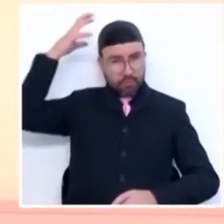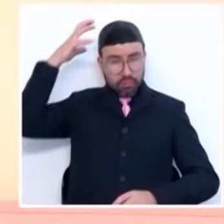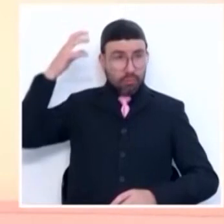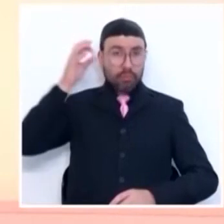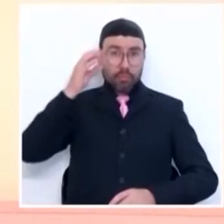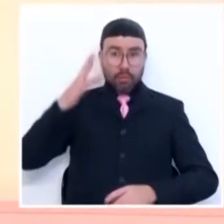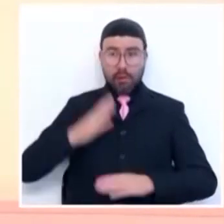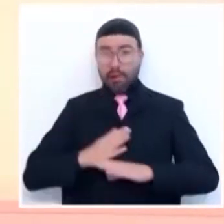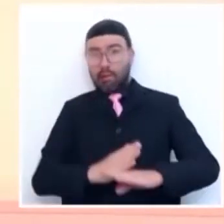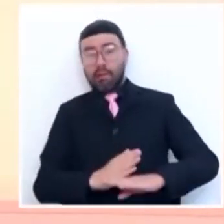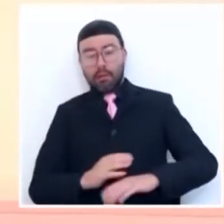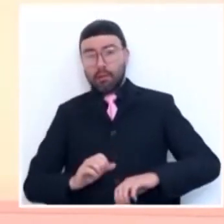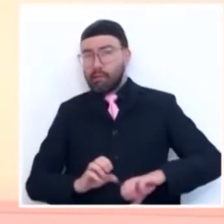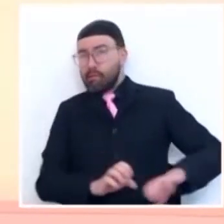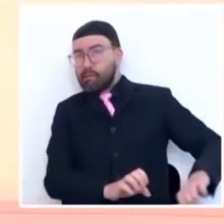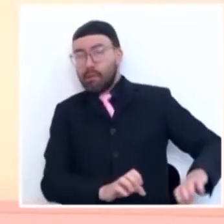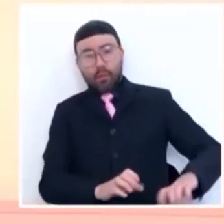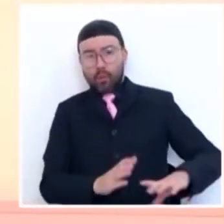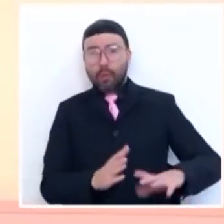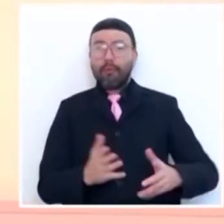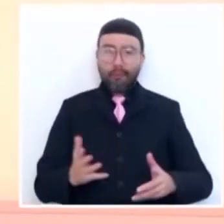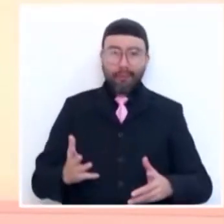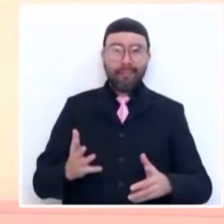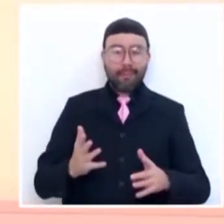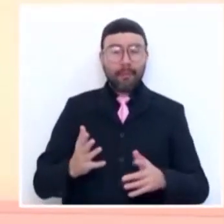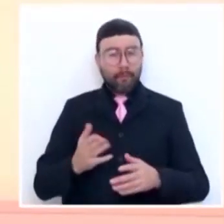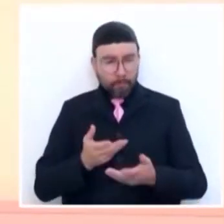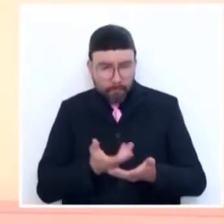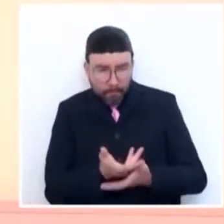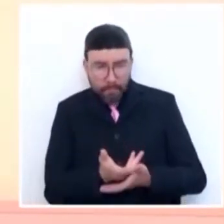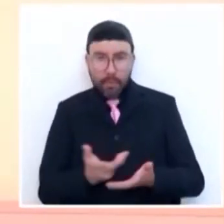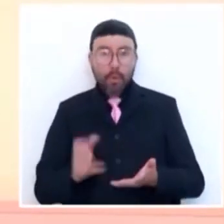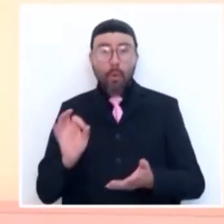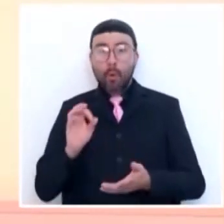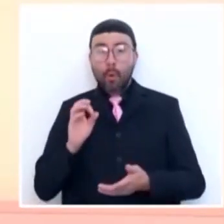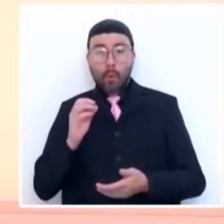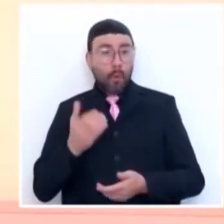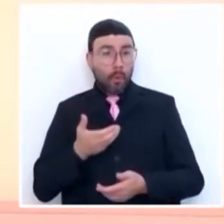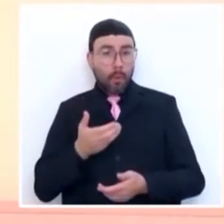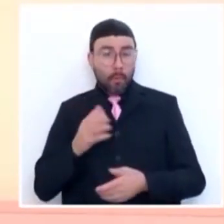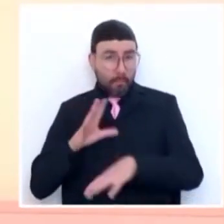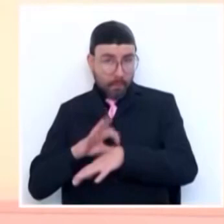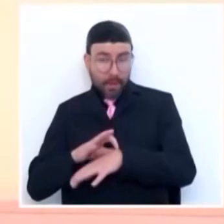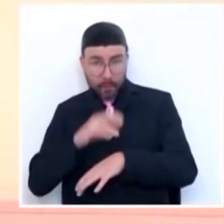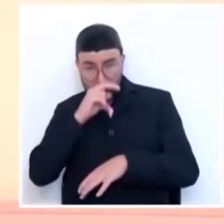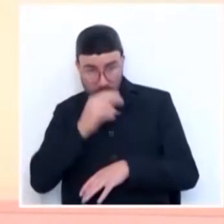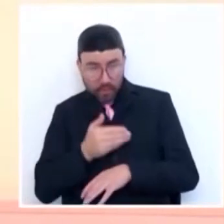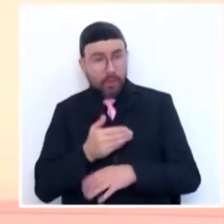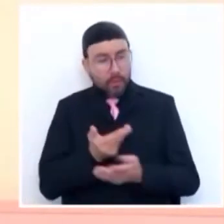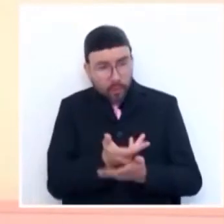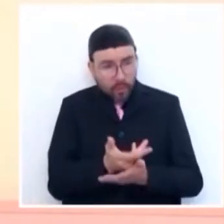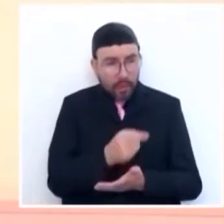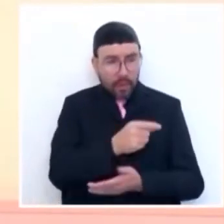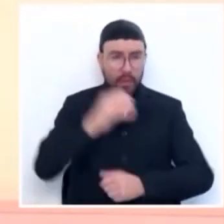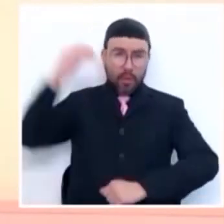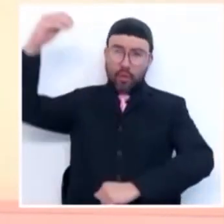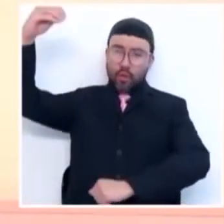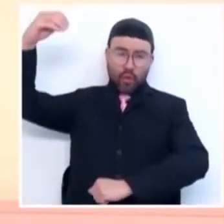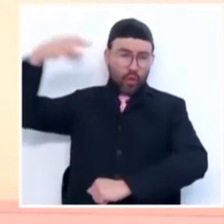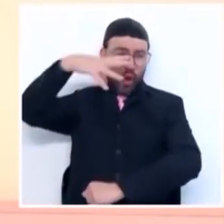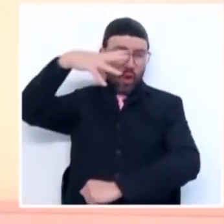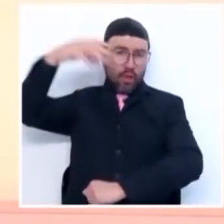convulsionar. También el pediatra le explica a la mami que esa luz solar incrementa la producción de